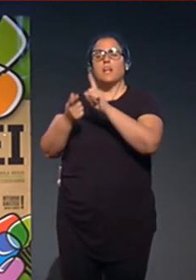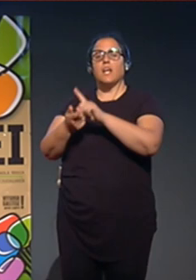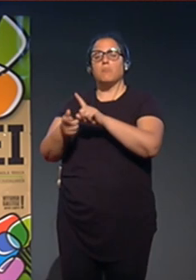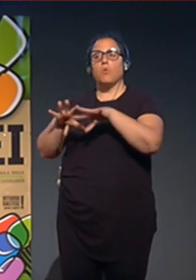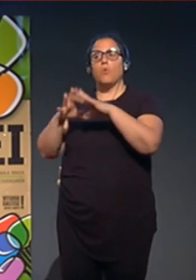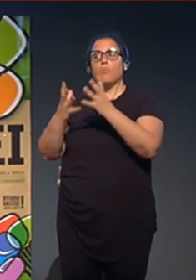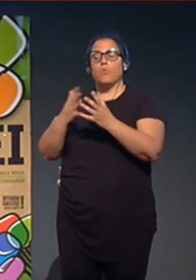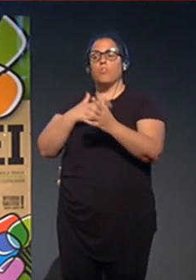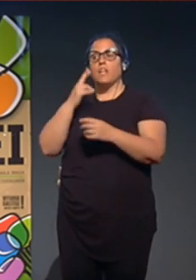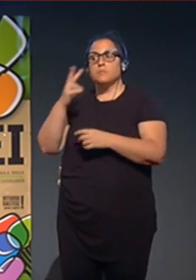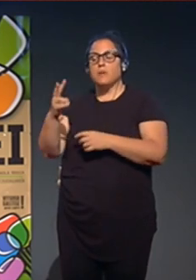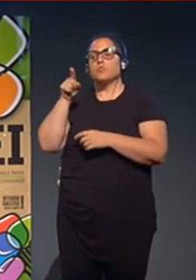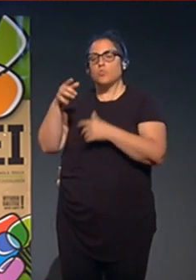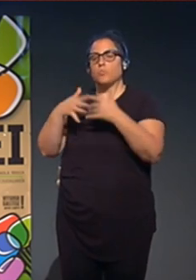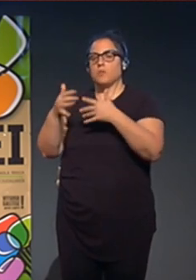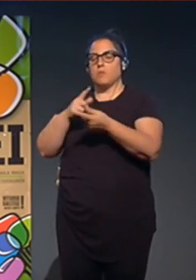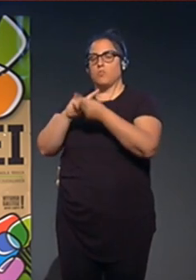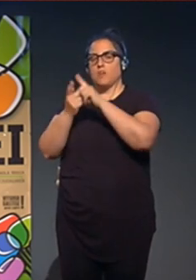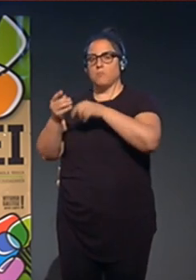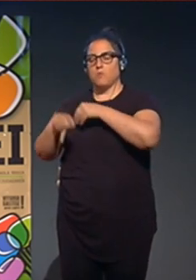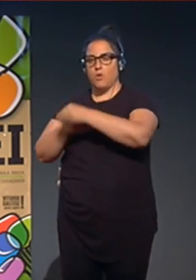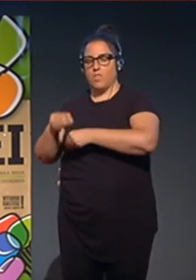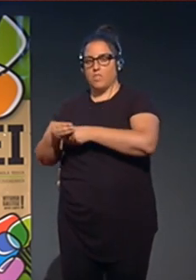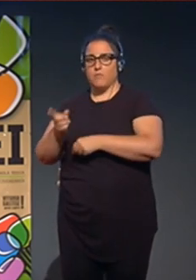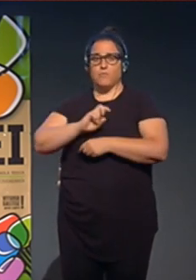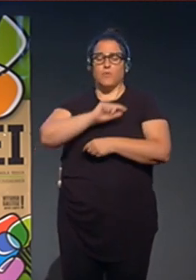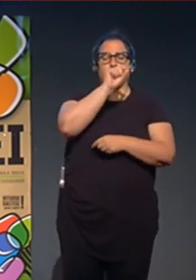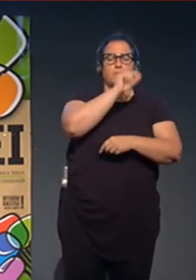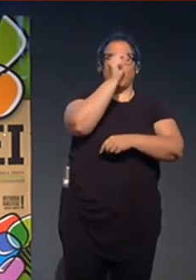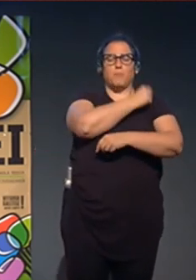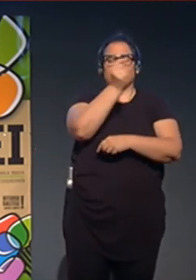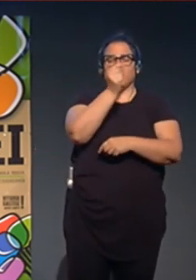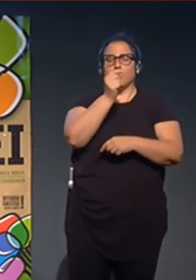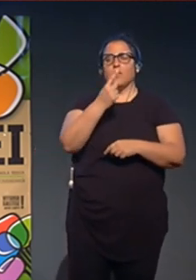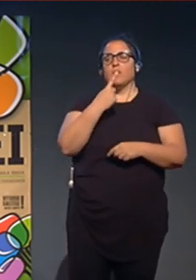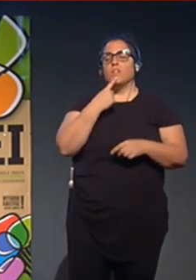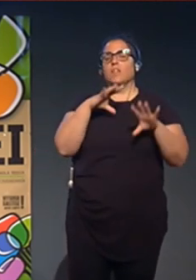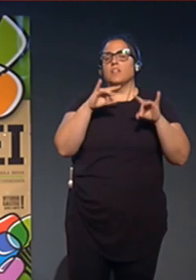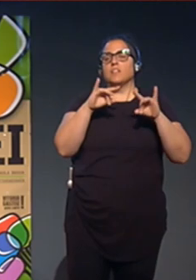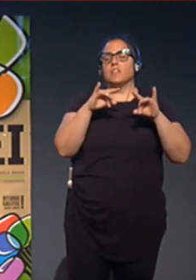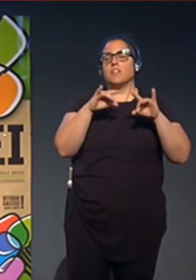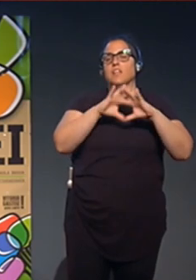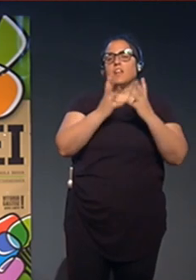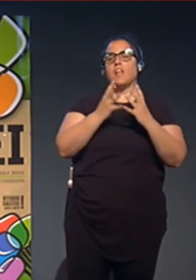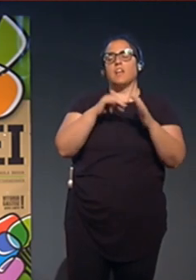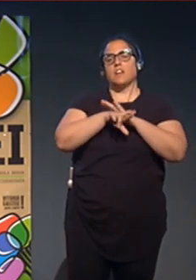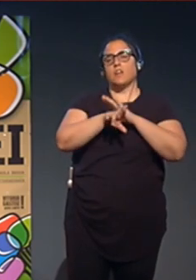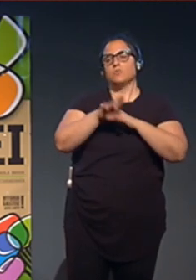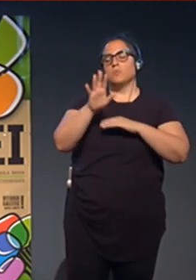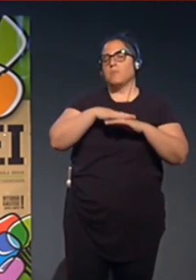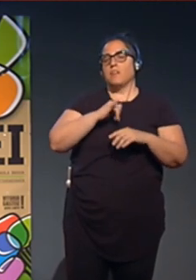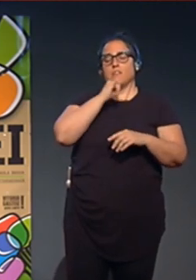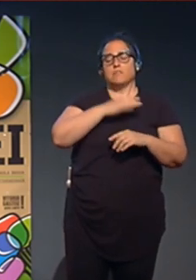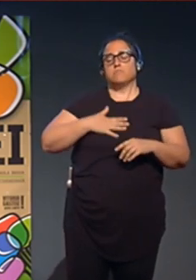mundo y la otra frase que más hace el mosquito es la Tierra tiene recursos para satisfacer las necesidades